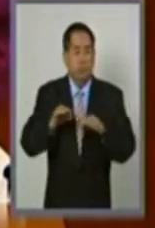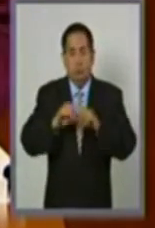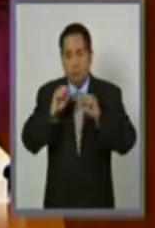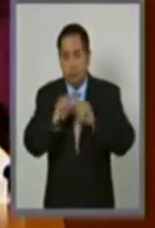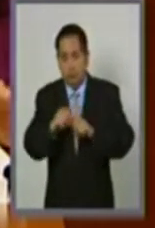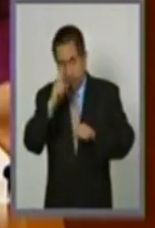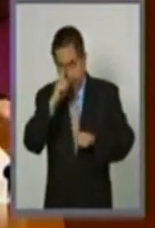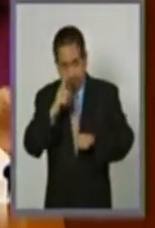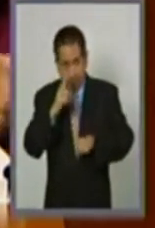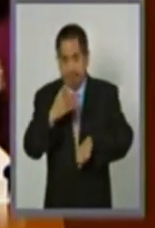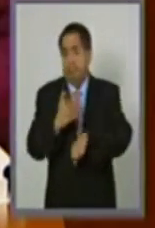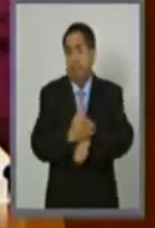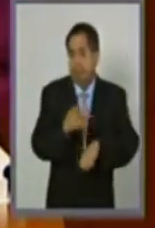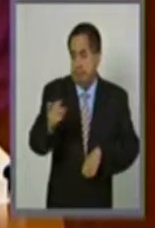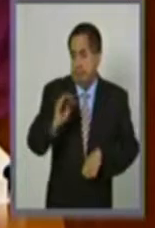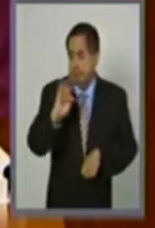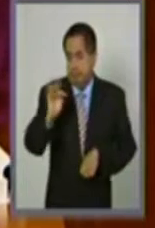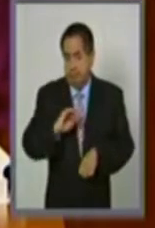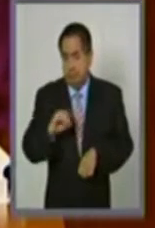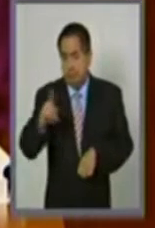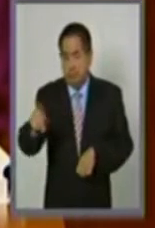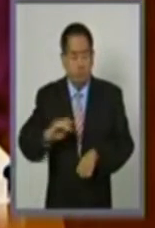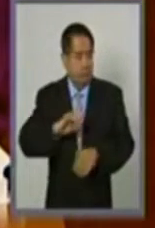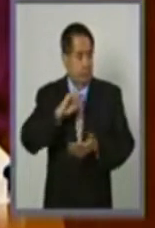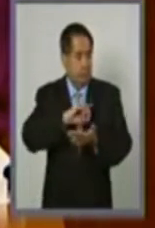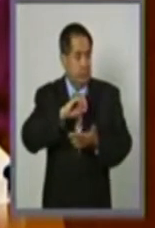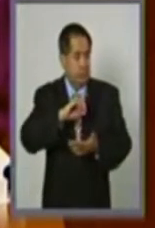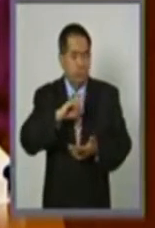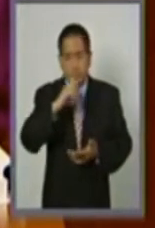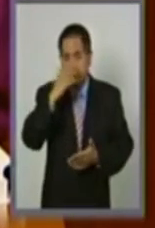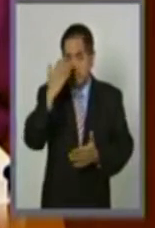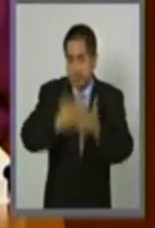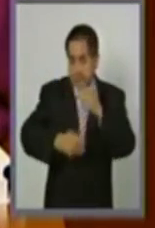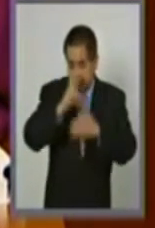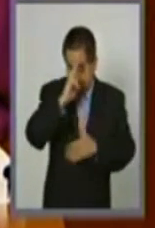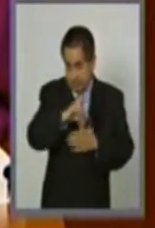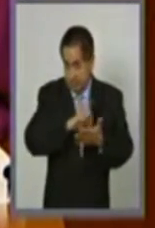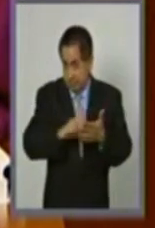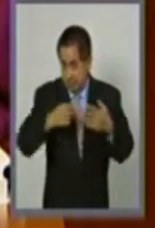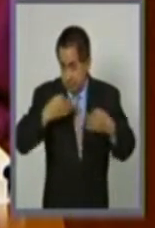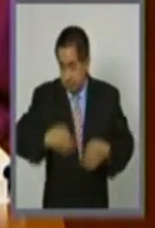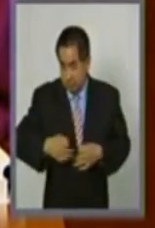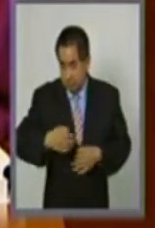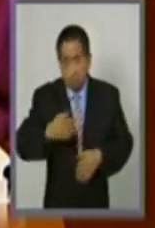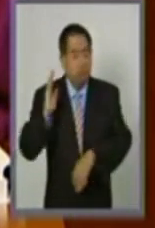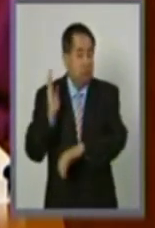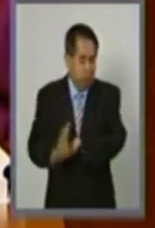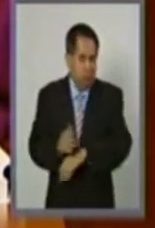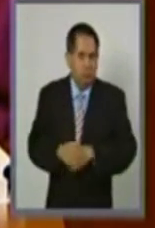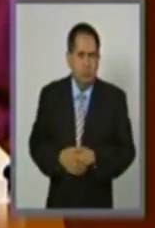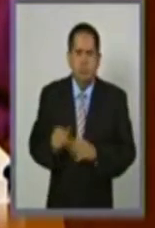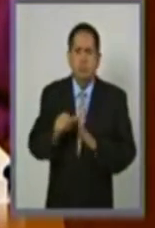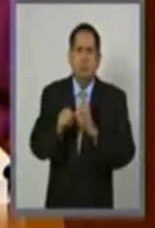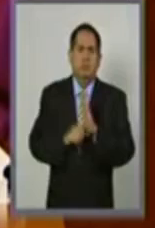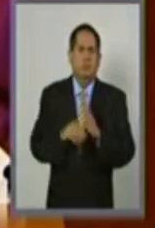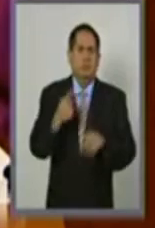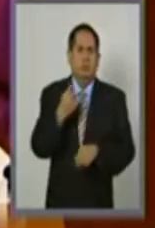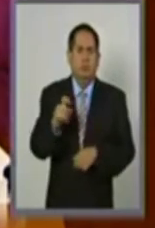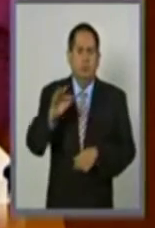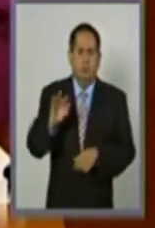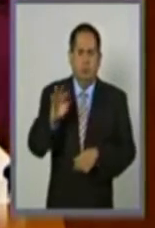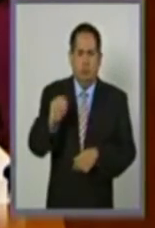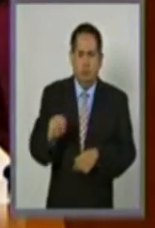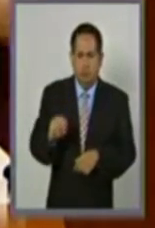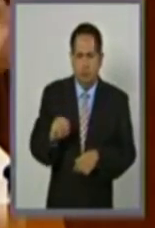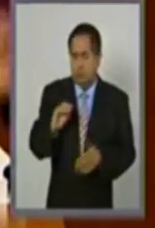de sanciones para los delitos contra la dignidad de las personas. En su artículo 149 se